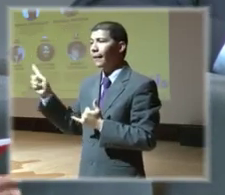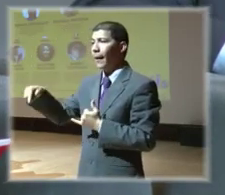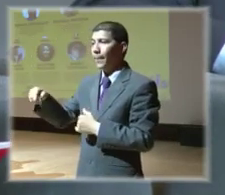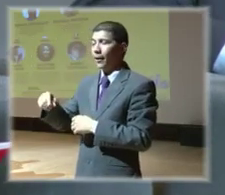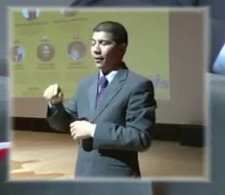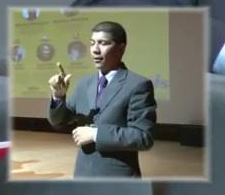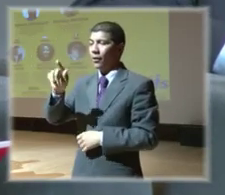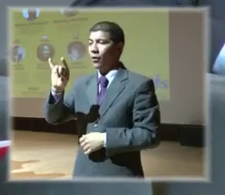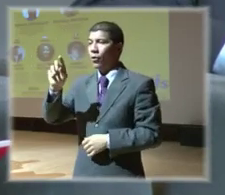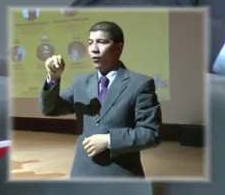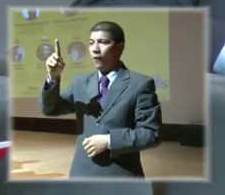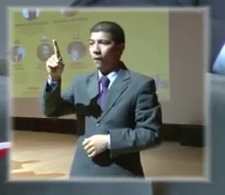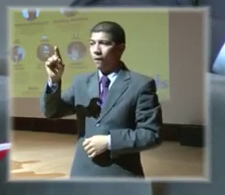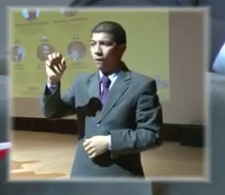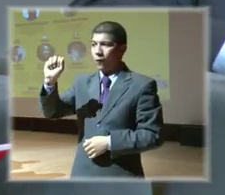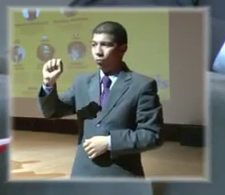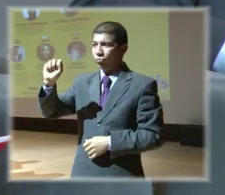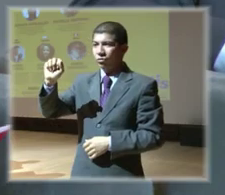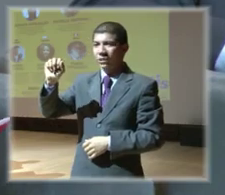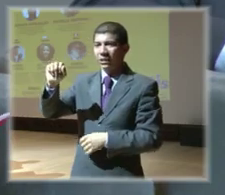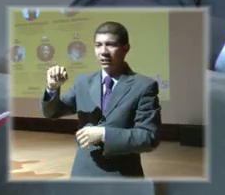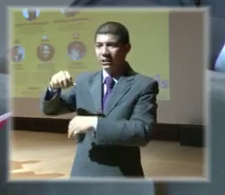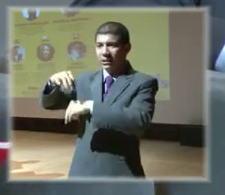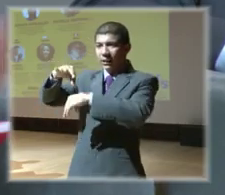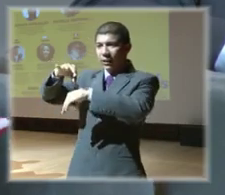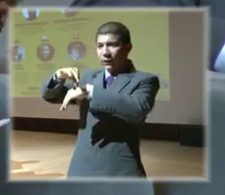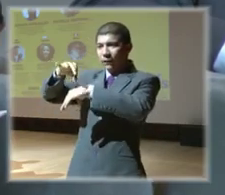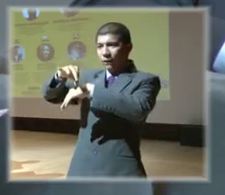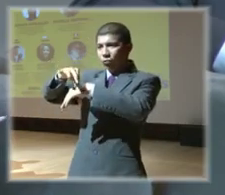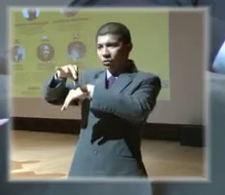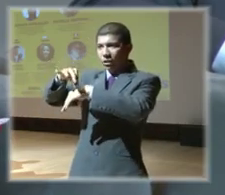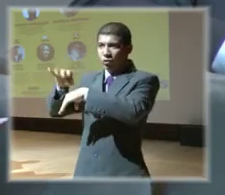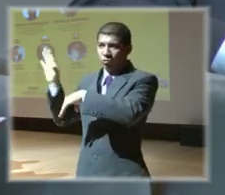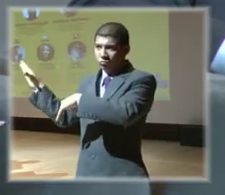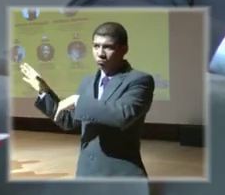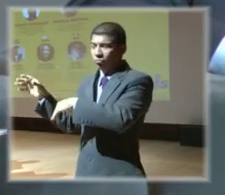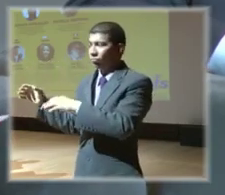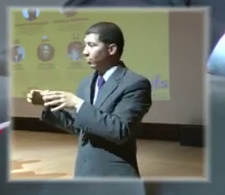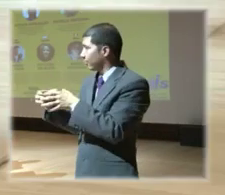posible la visita de estas personas a Bogotá. Francisco Barifi